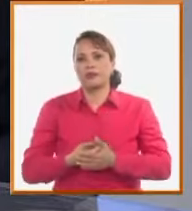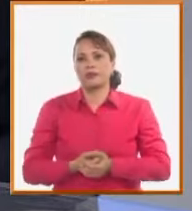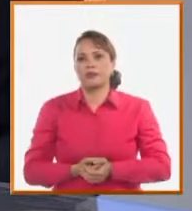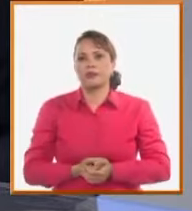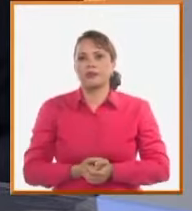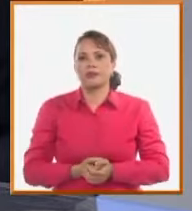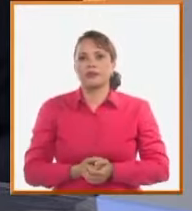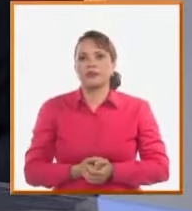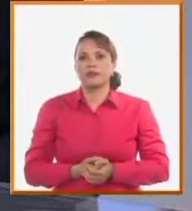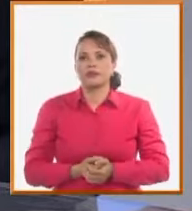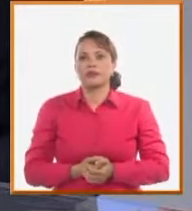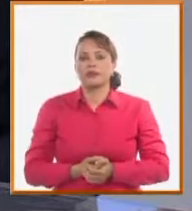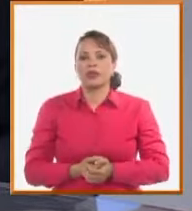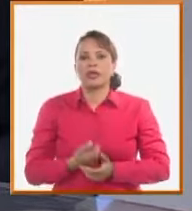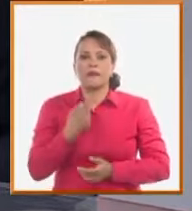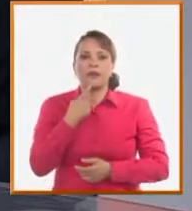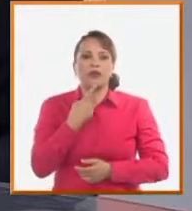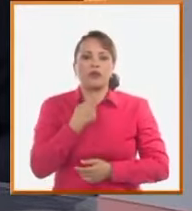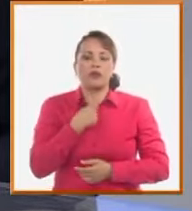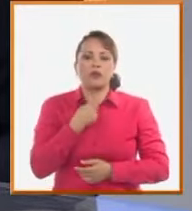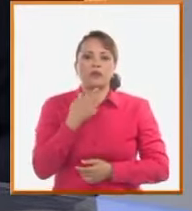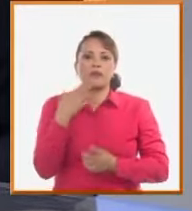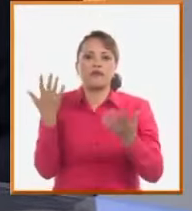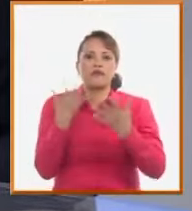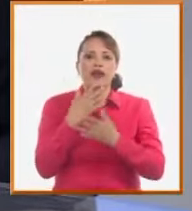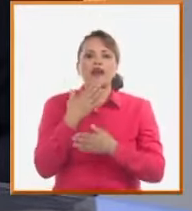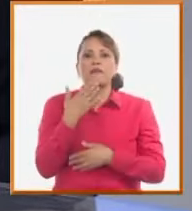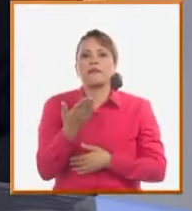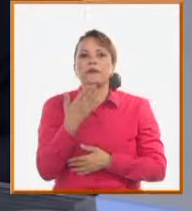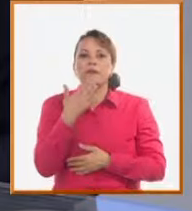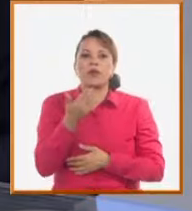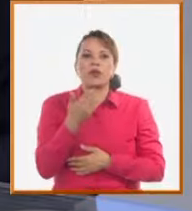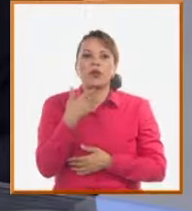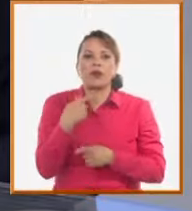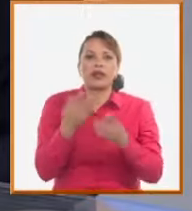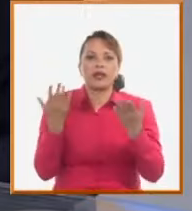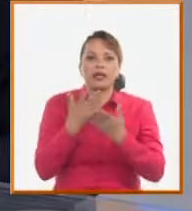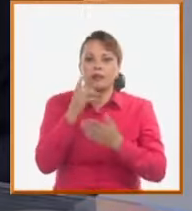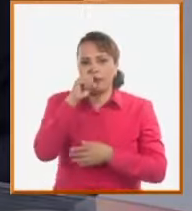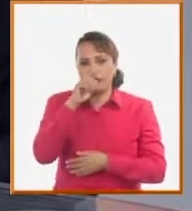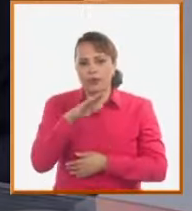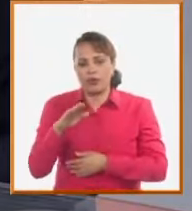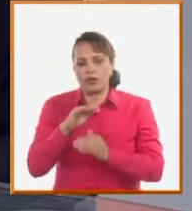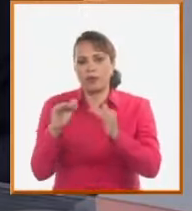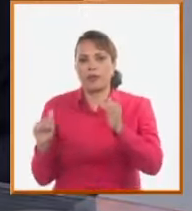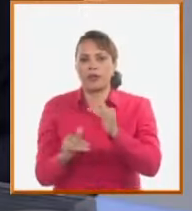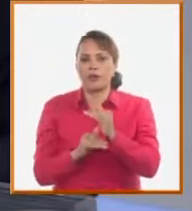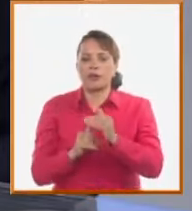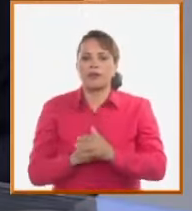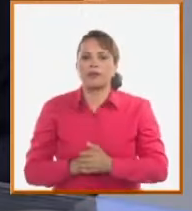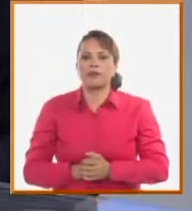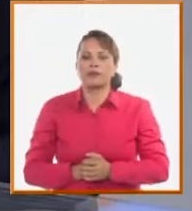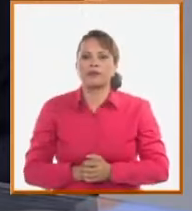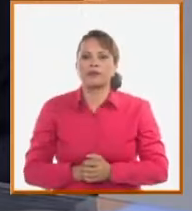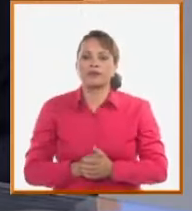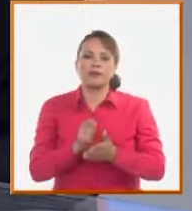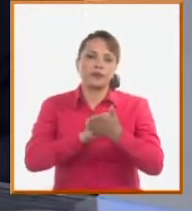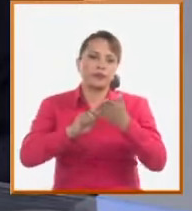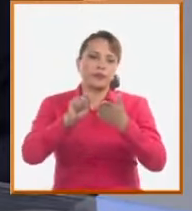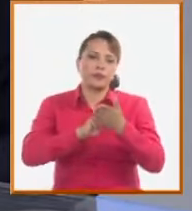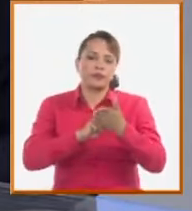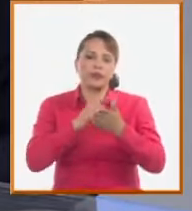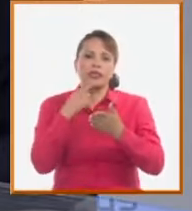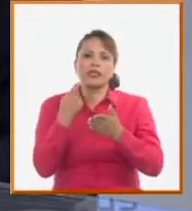a favor de los beneficiarios, que serían los niños, o sea, los menores de edad. En los planes que tenemos contemplados son